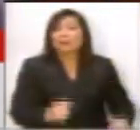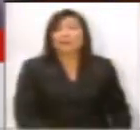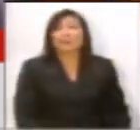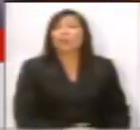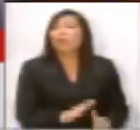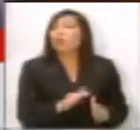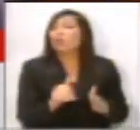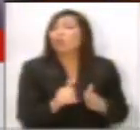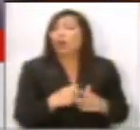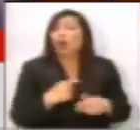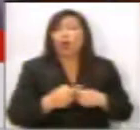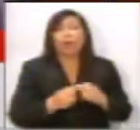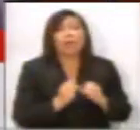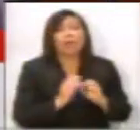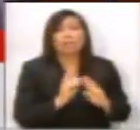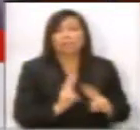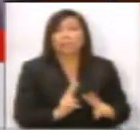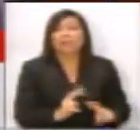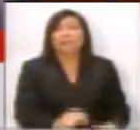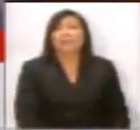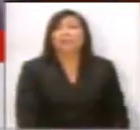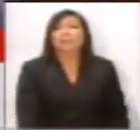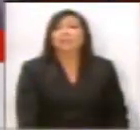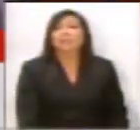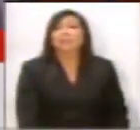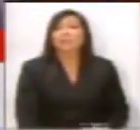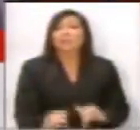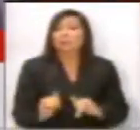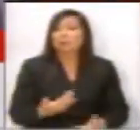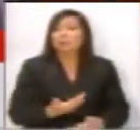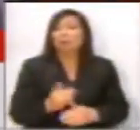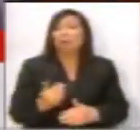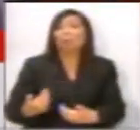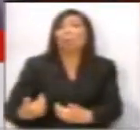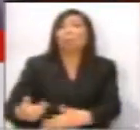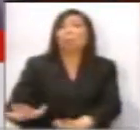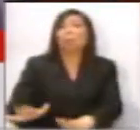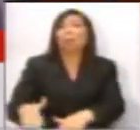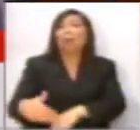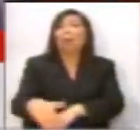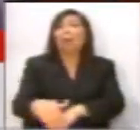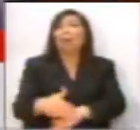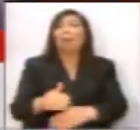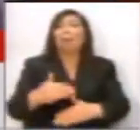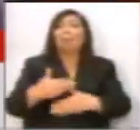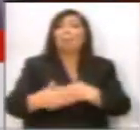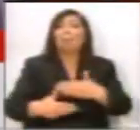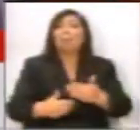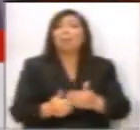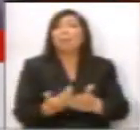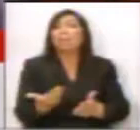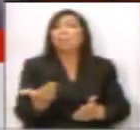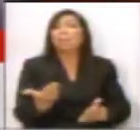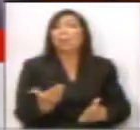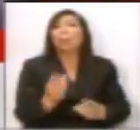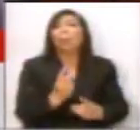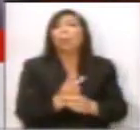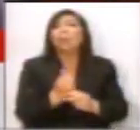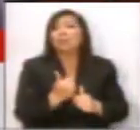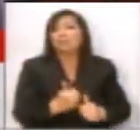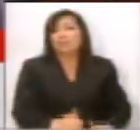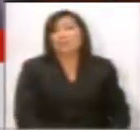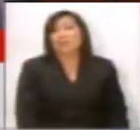y todos los días se ve, dejan a sus niños botados en la calle con un papelito pidiendo que les cuiden